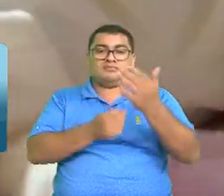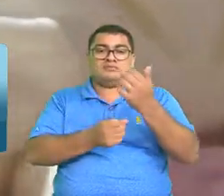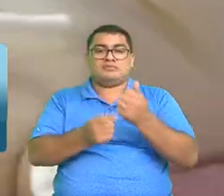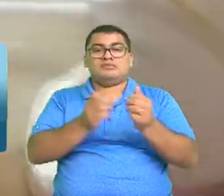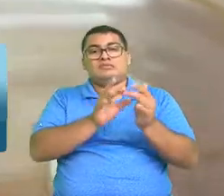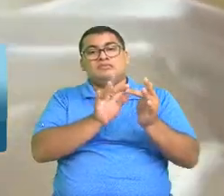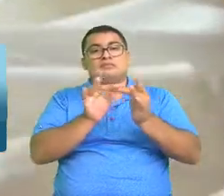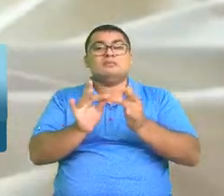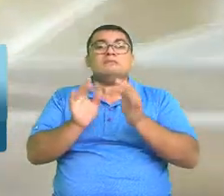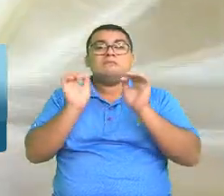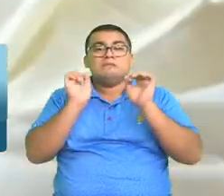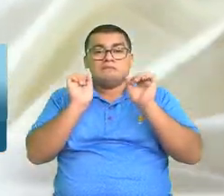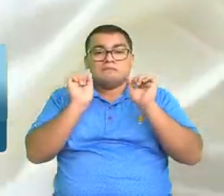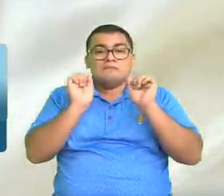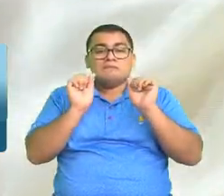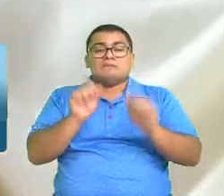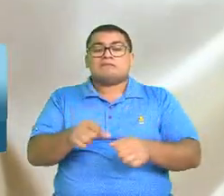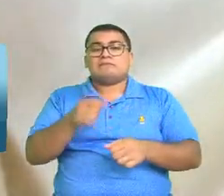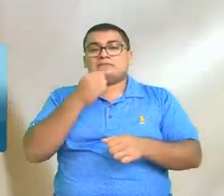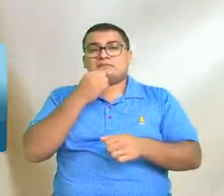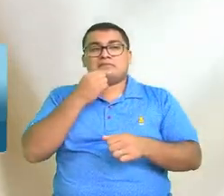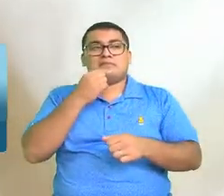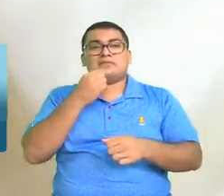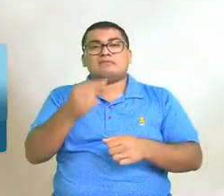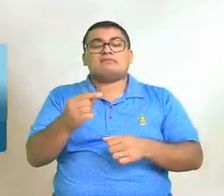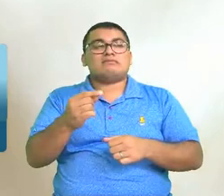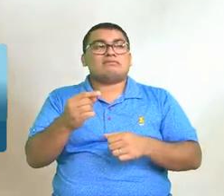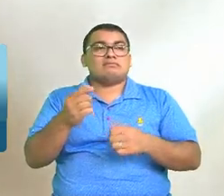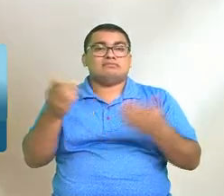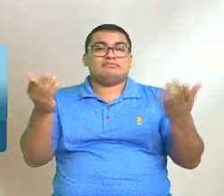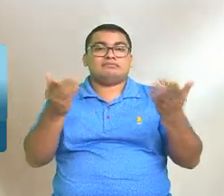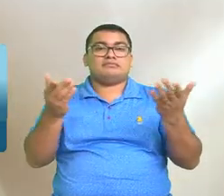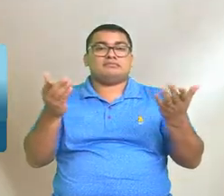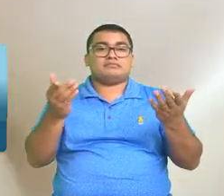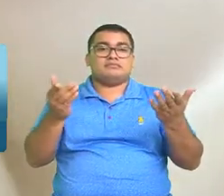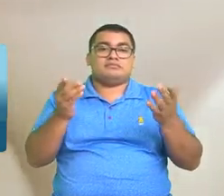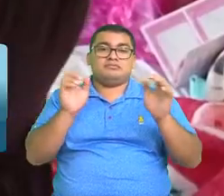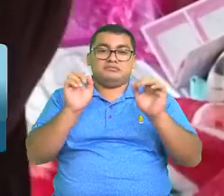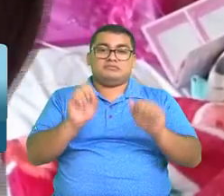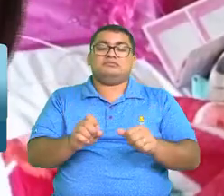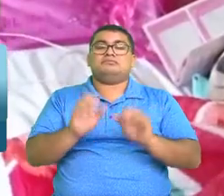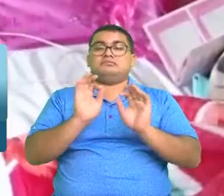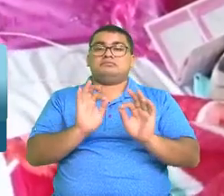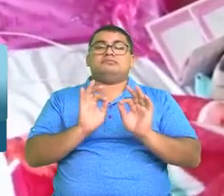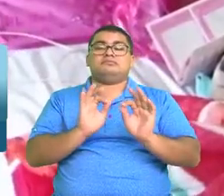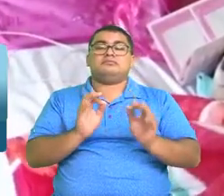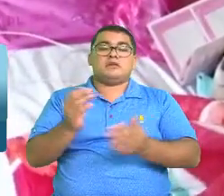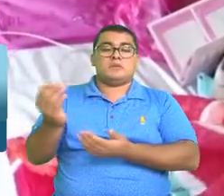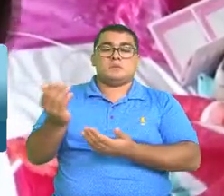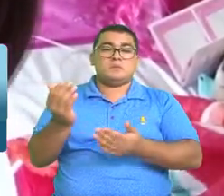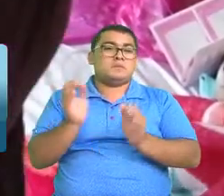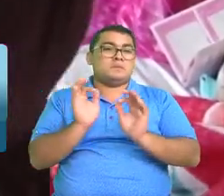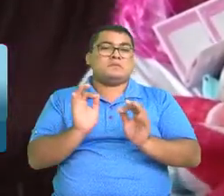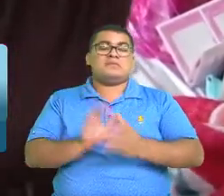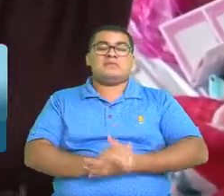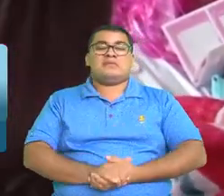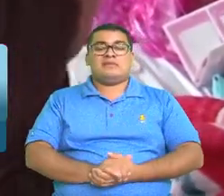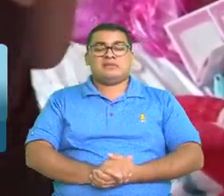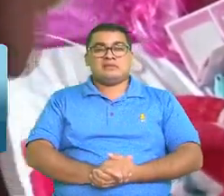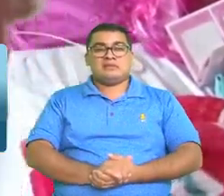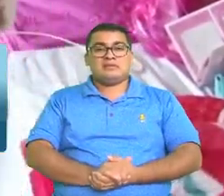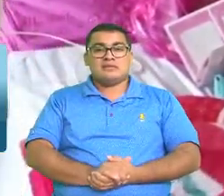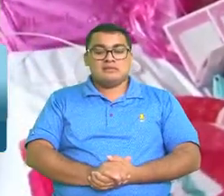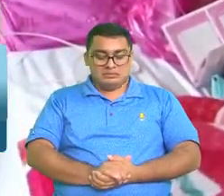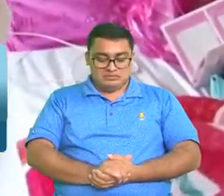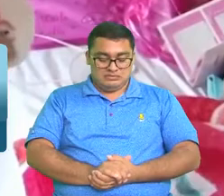se pueda decir que, aparte de la deslactosada, pues, de que pueda caer bien al niño o a la niña? Sí,